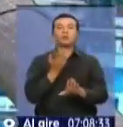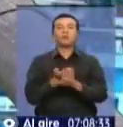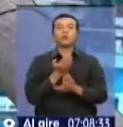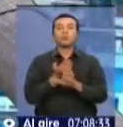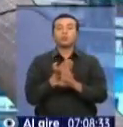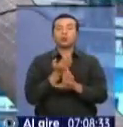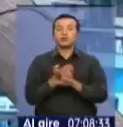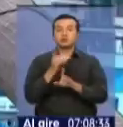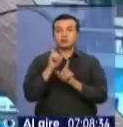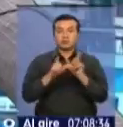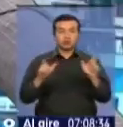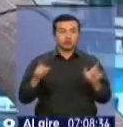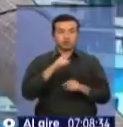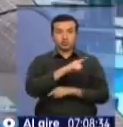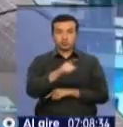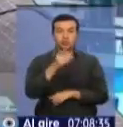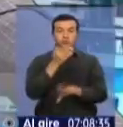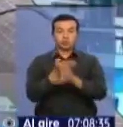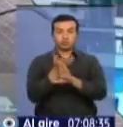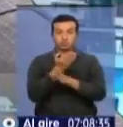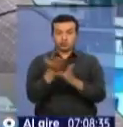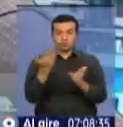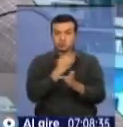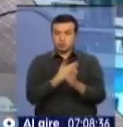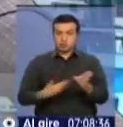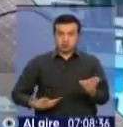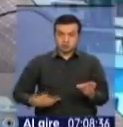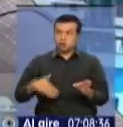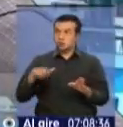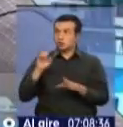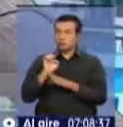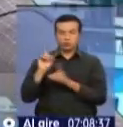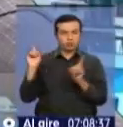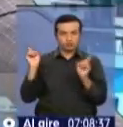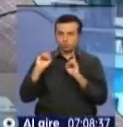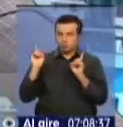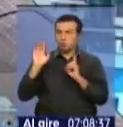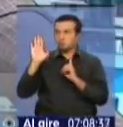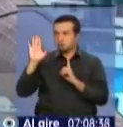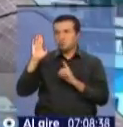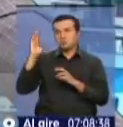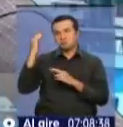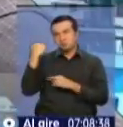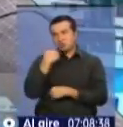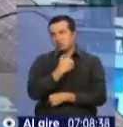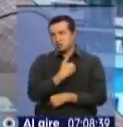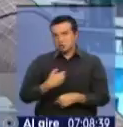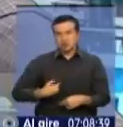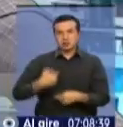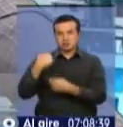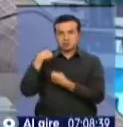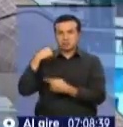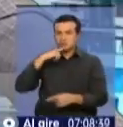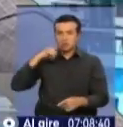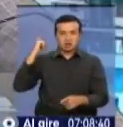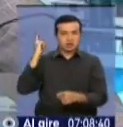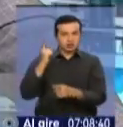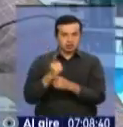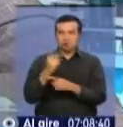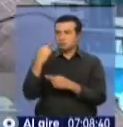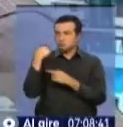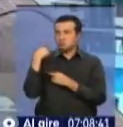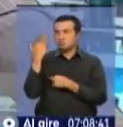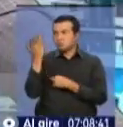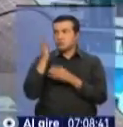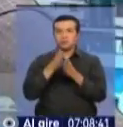de la ciudadanía, no del presidente de la República, que tiene la potestad y la competencia para